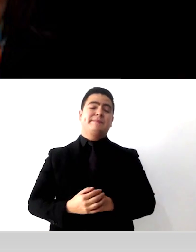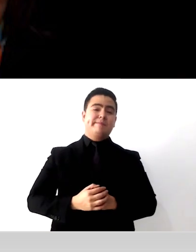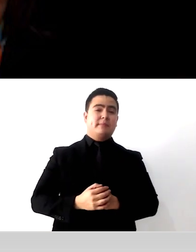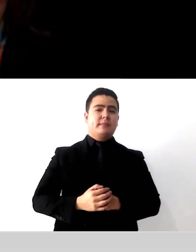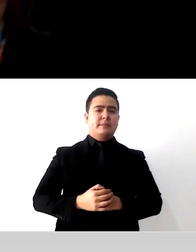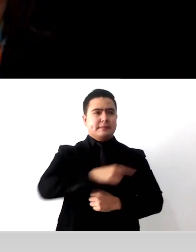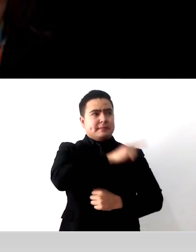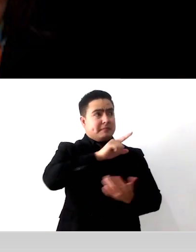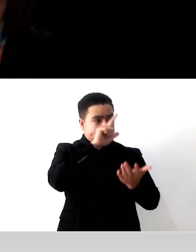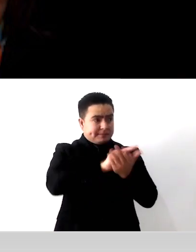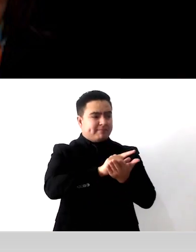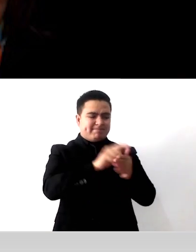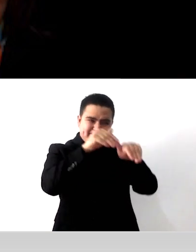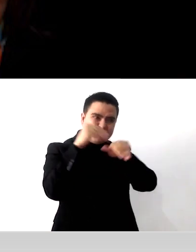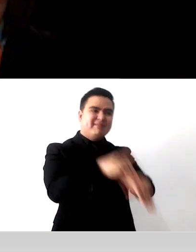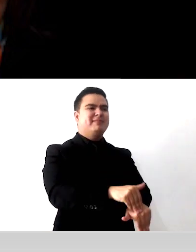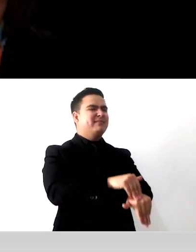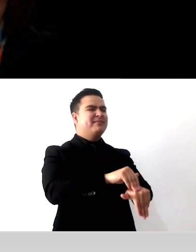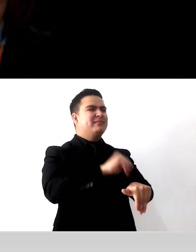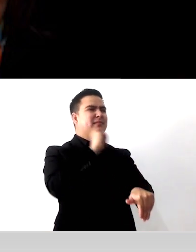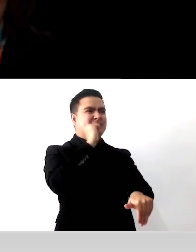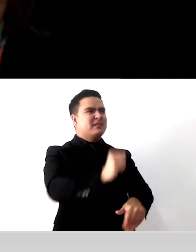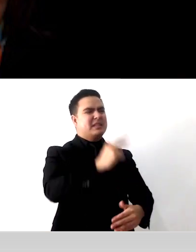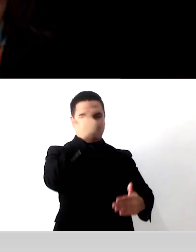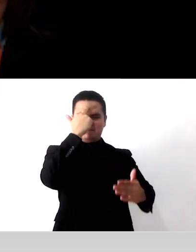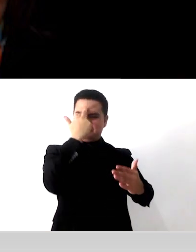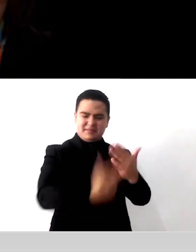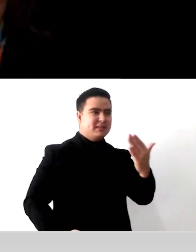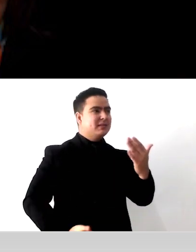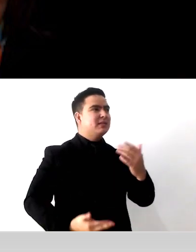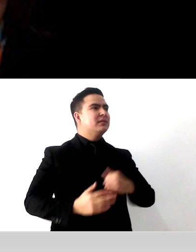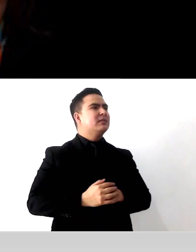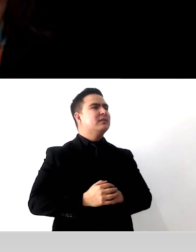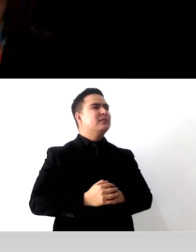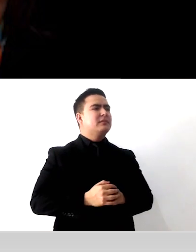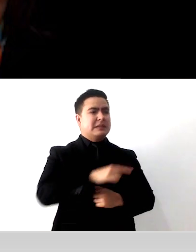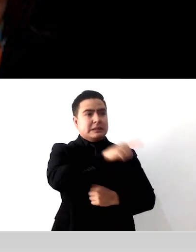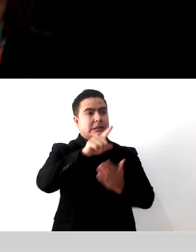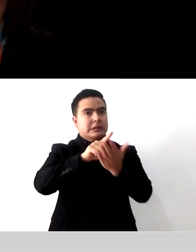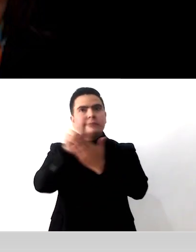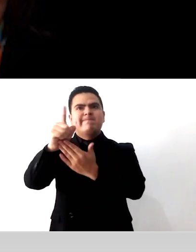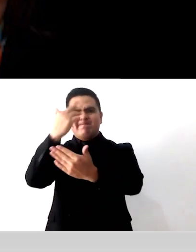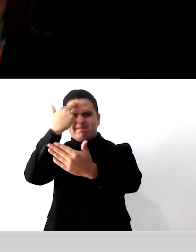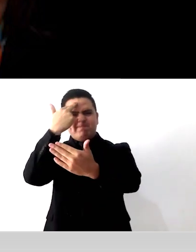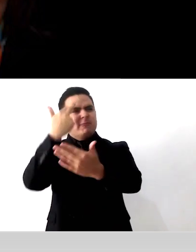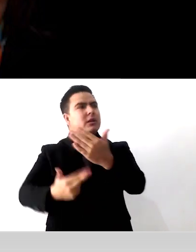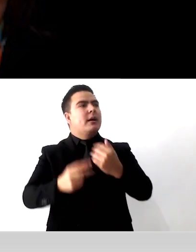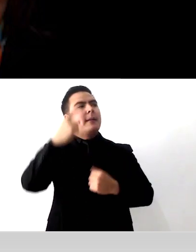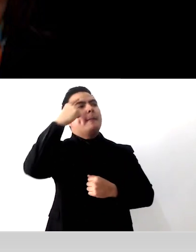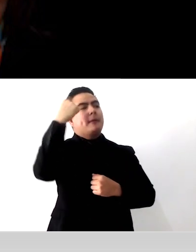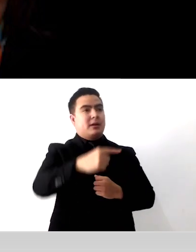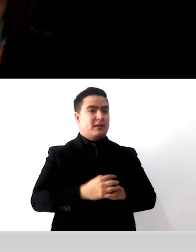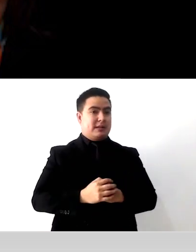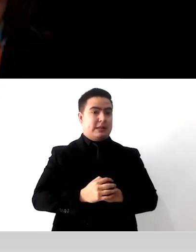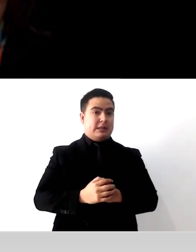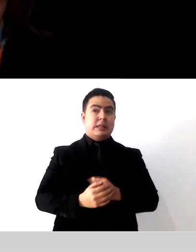violar la ley y violar los derechos humanos de las personas para registrar como candidatos a hombres